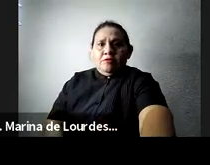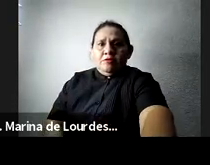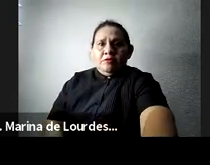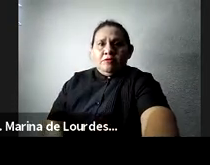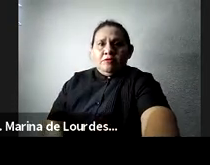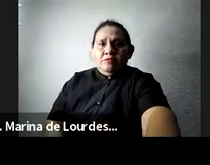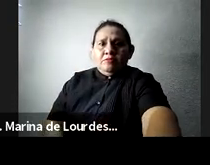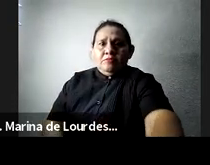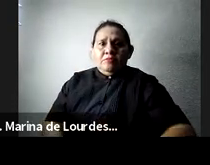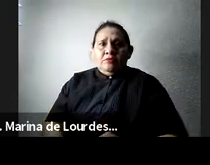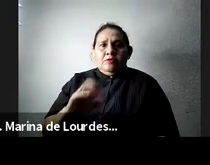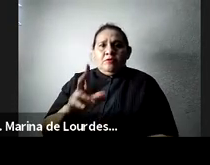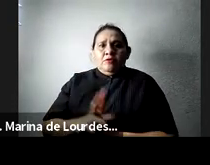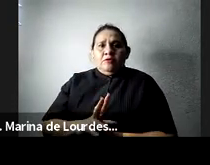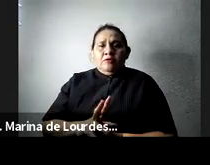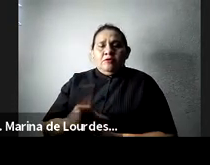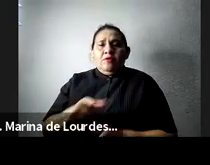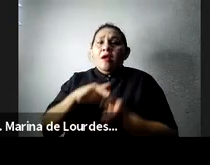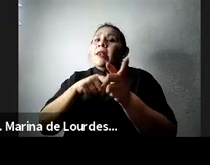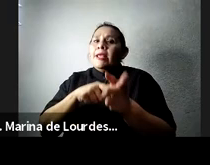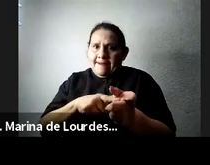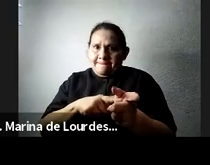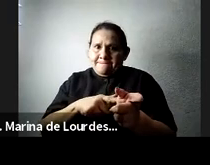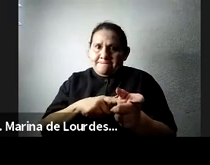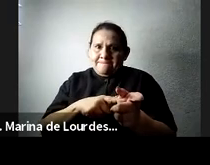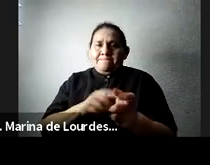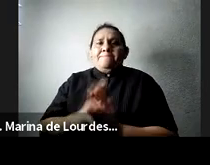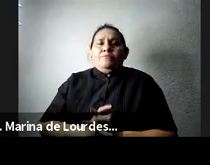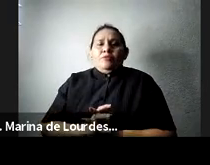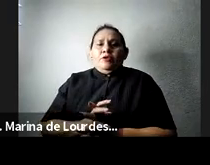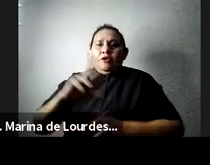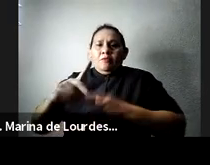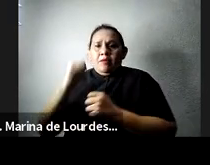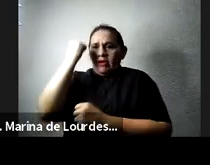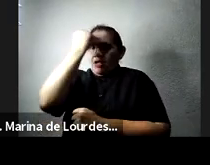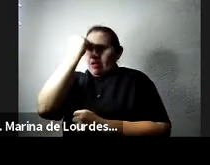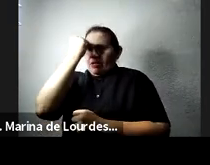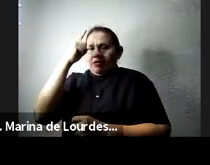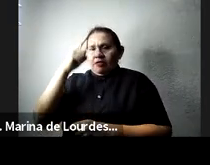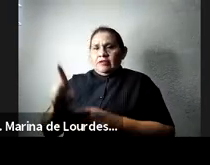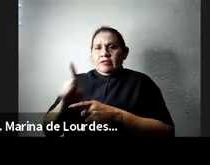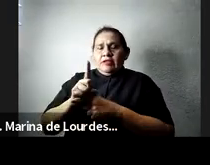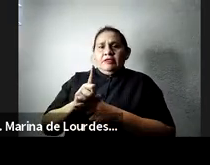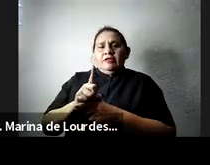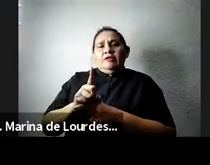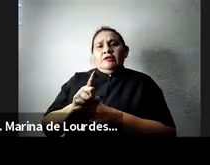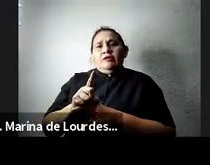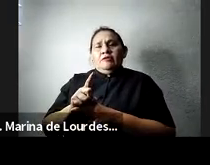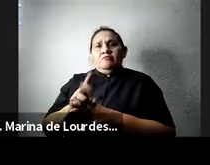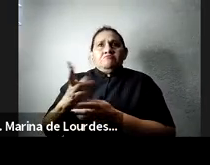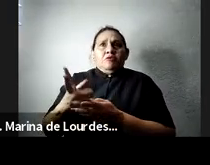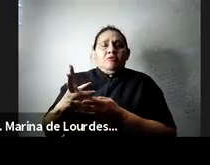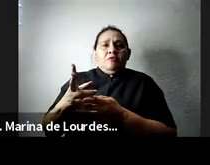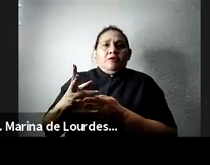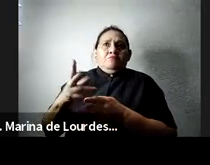Entonces, aquí, la siguiente, por favor, aquí. Entonces, vamos a analizarlo desde el punto de vista de una persona en silla